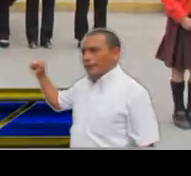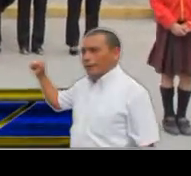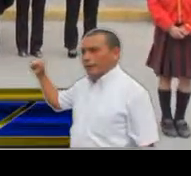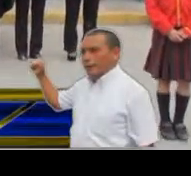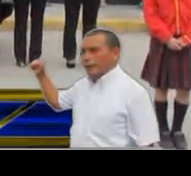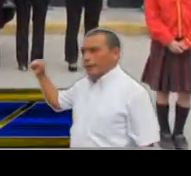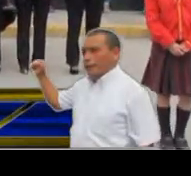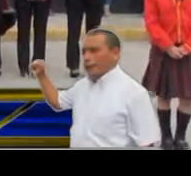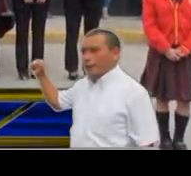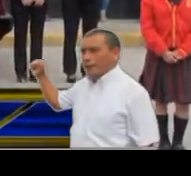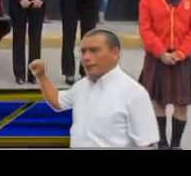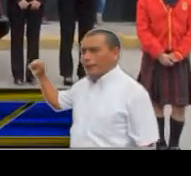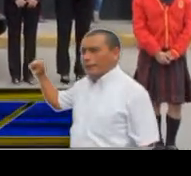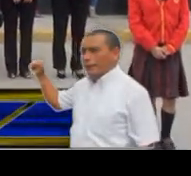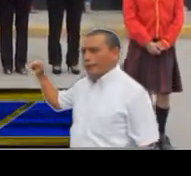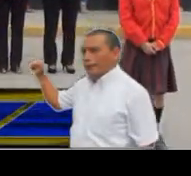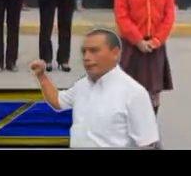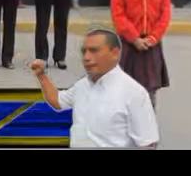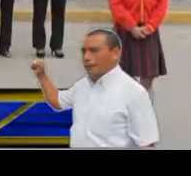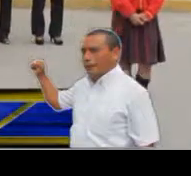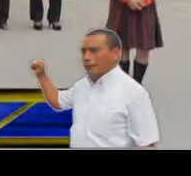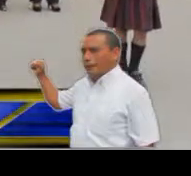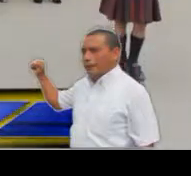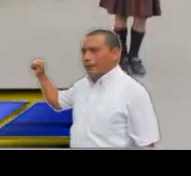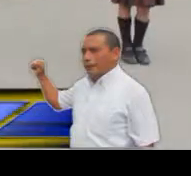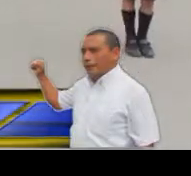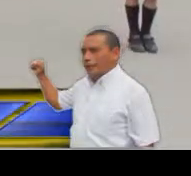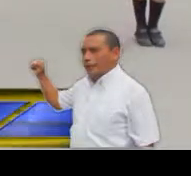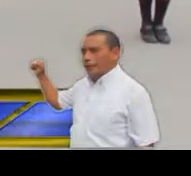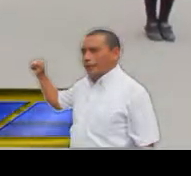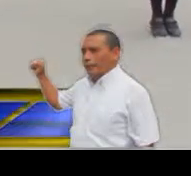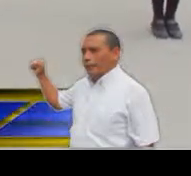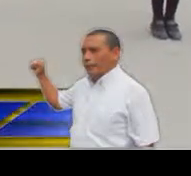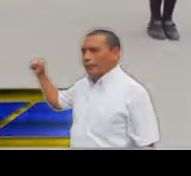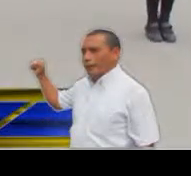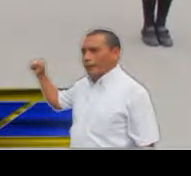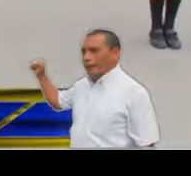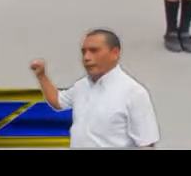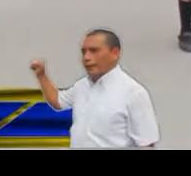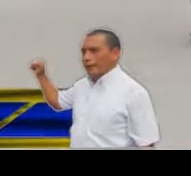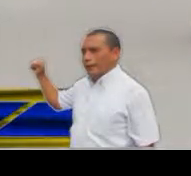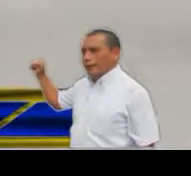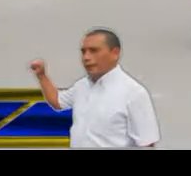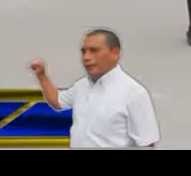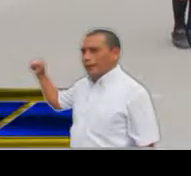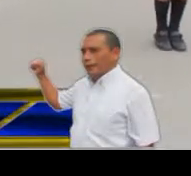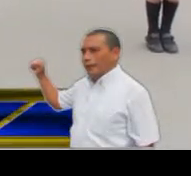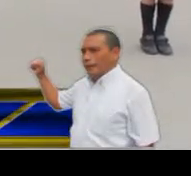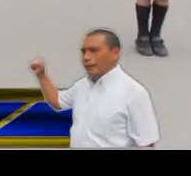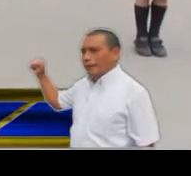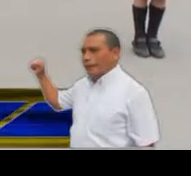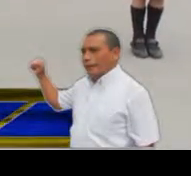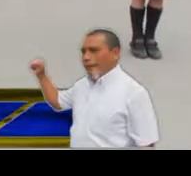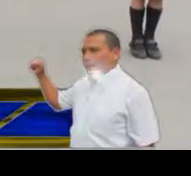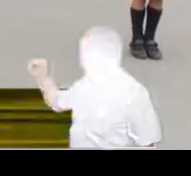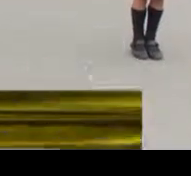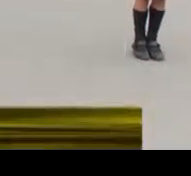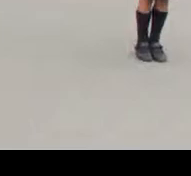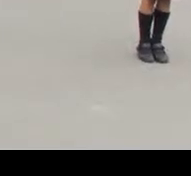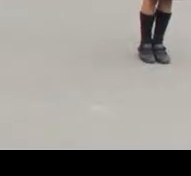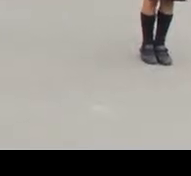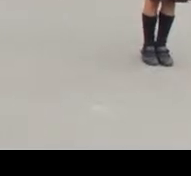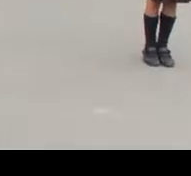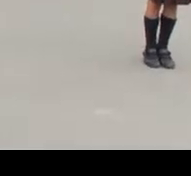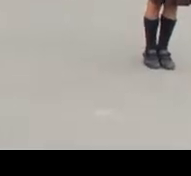sentido, quiero darle reconocimiento de trabajo a la responsable de la biblioteca, César